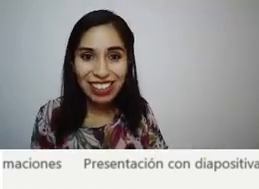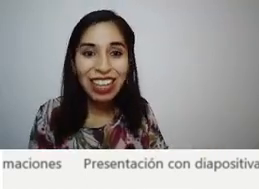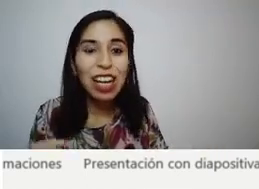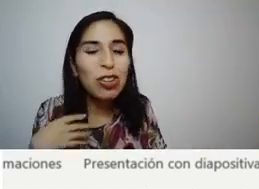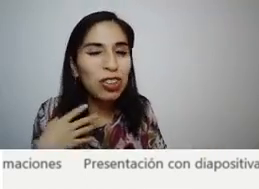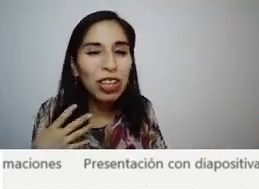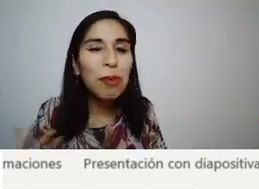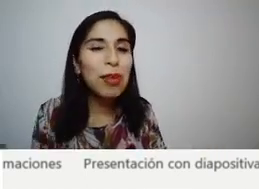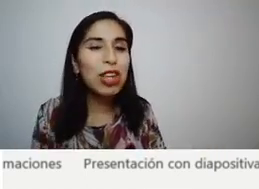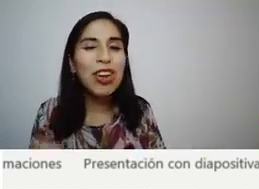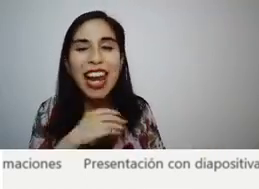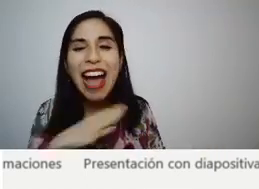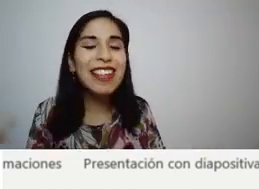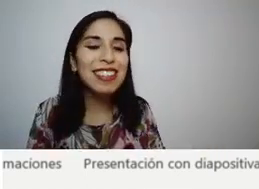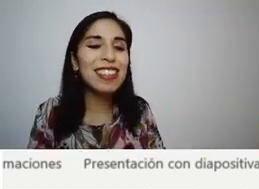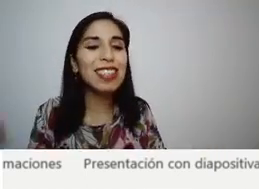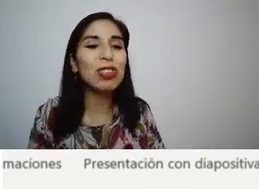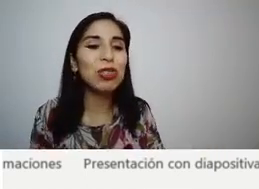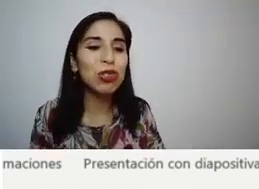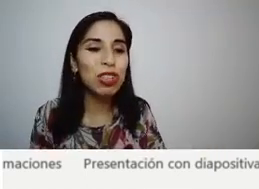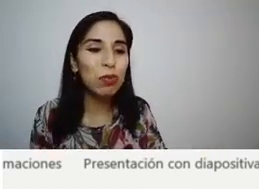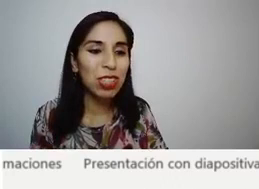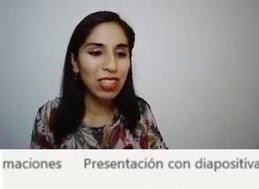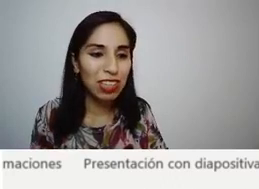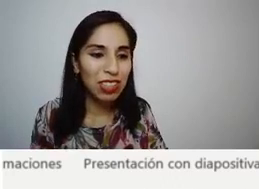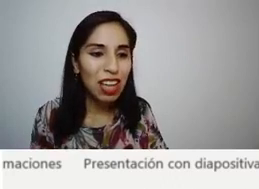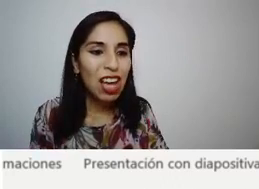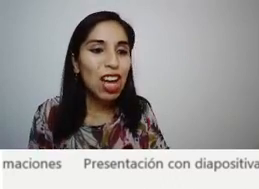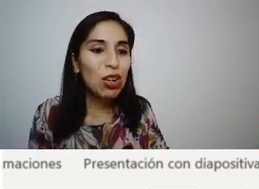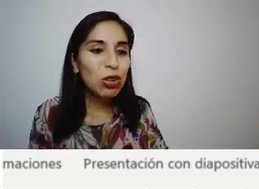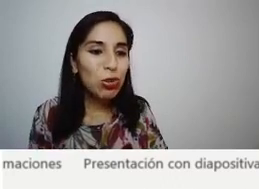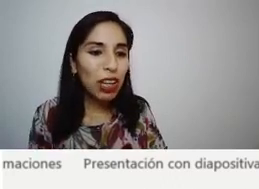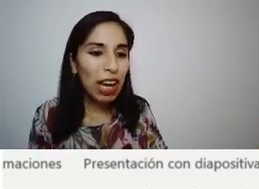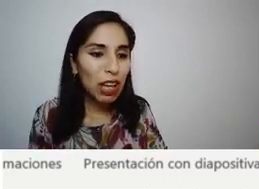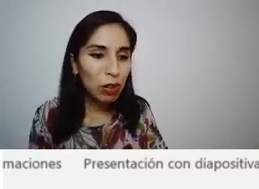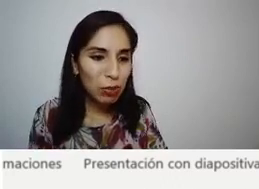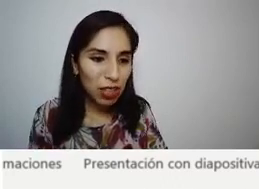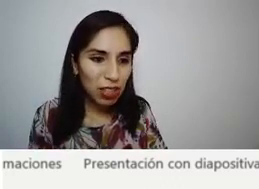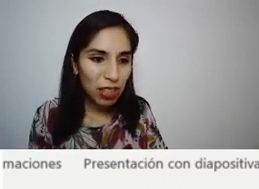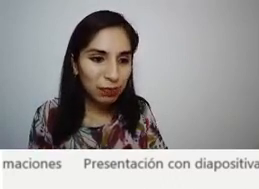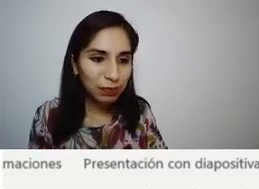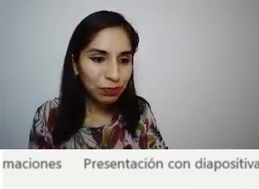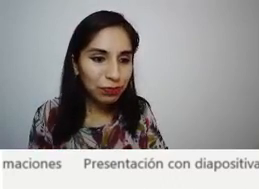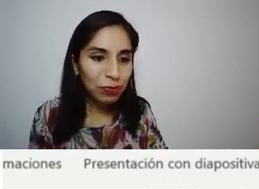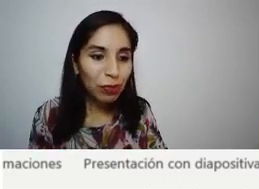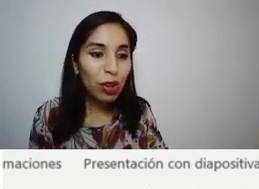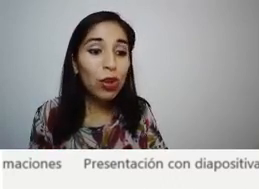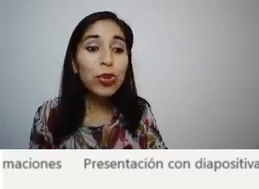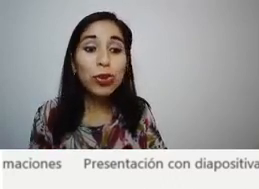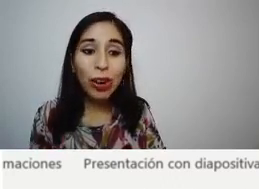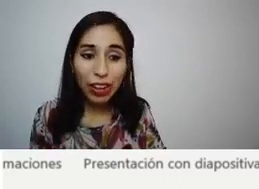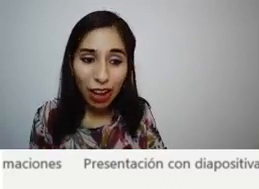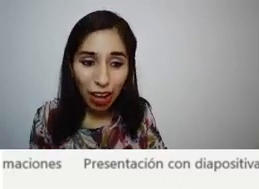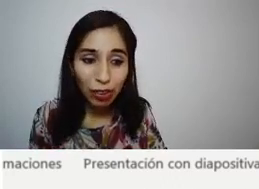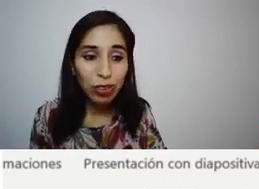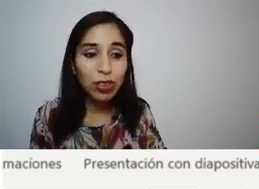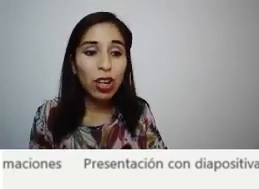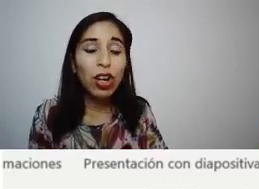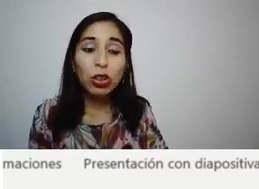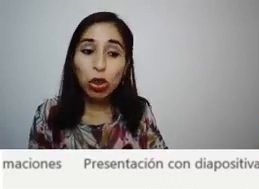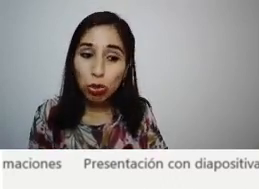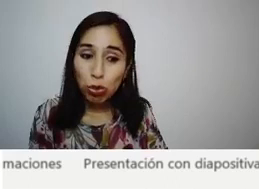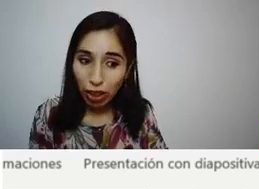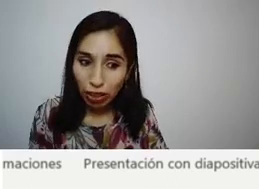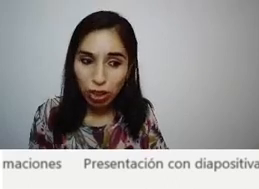así que no tengan miedo y la hansen se con sus respuestas los cuadrados me dicen los cuadrados